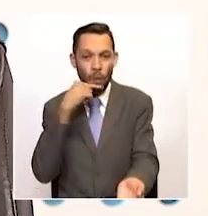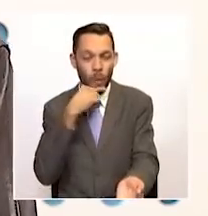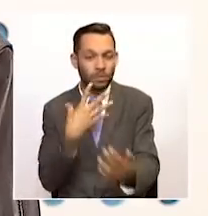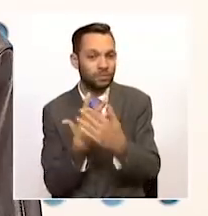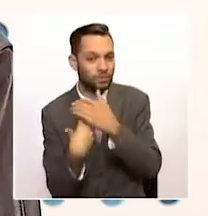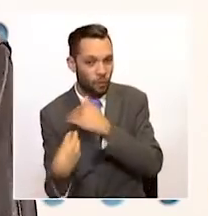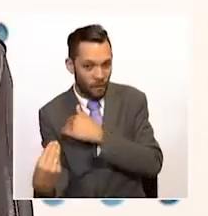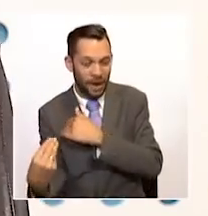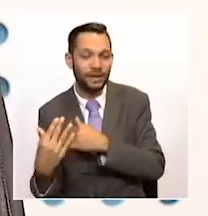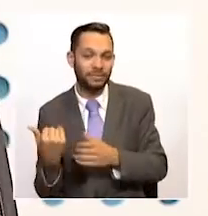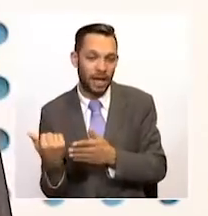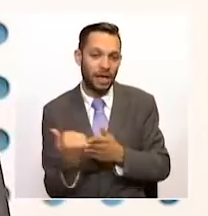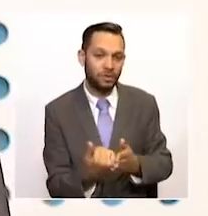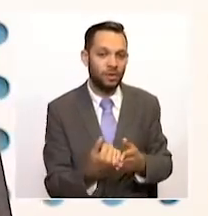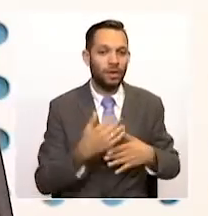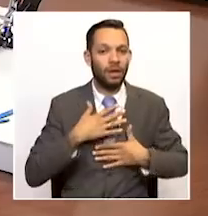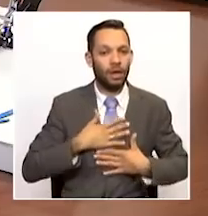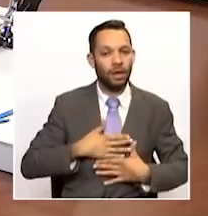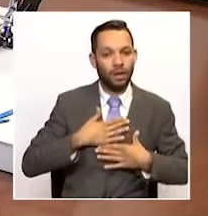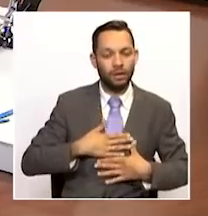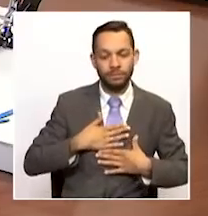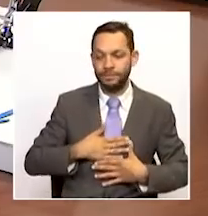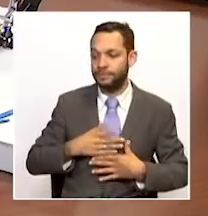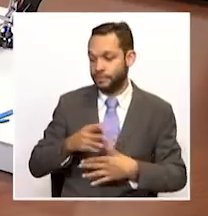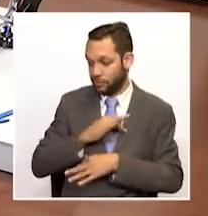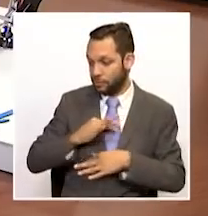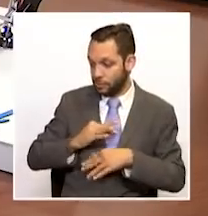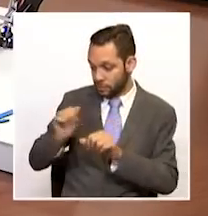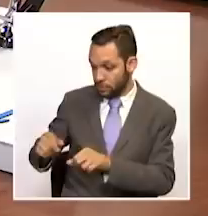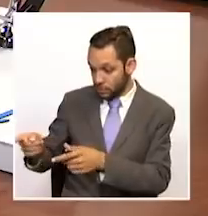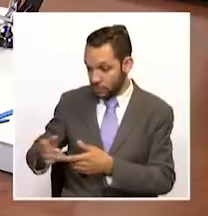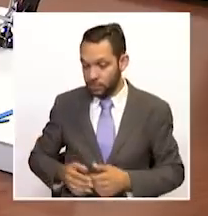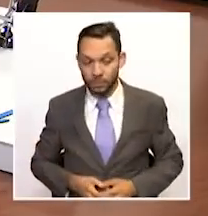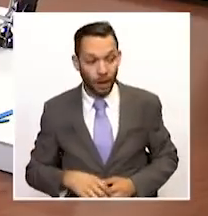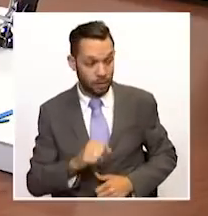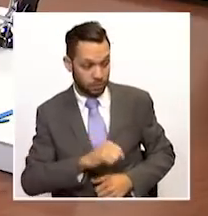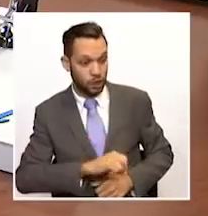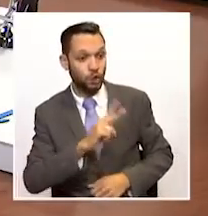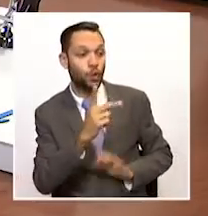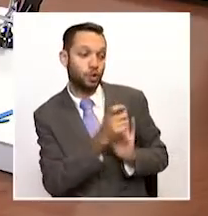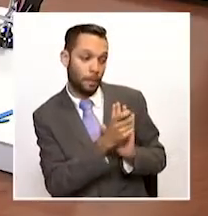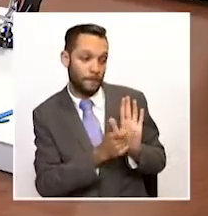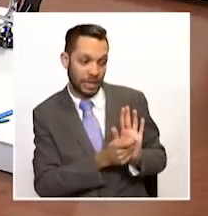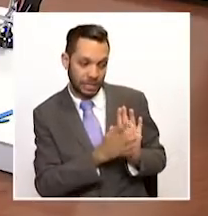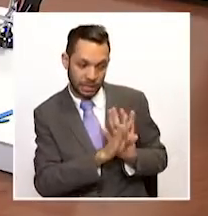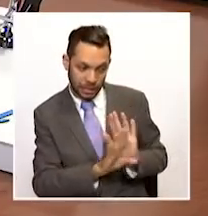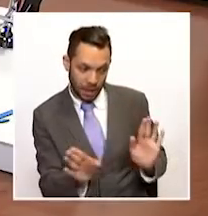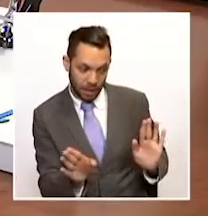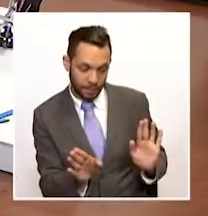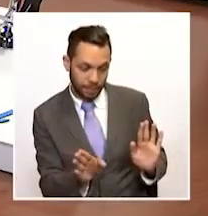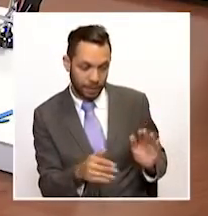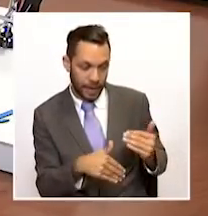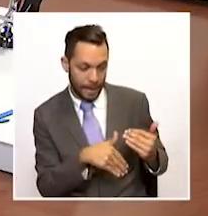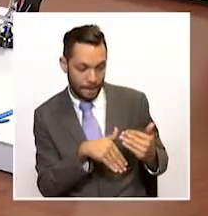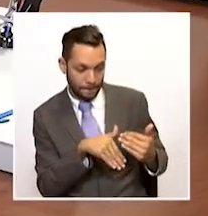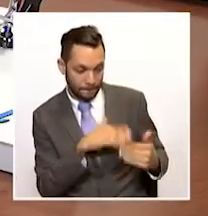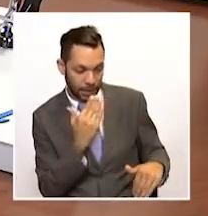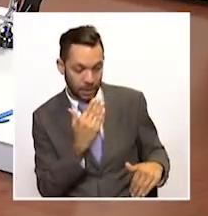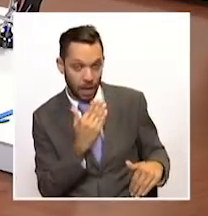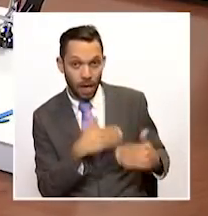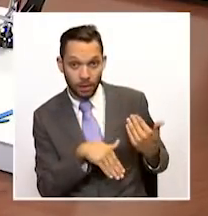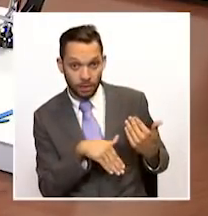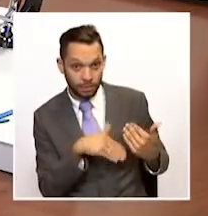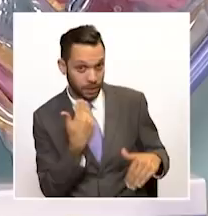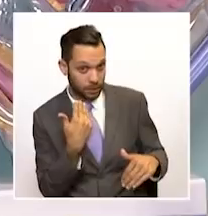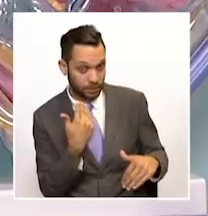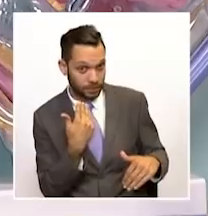ese proceso respiratorio a ti te la sé si a mí me la han practicado dos veces pues el ideal no es empezar porque cuando uno empieza con